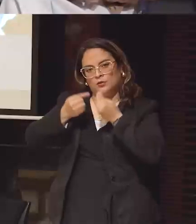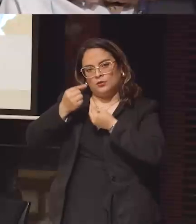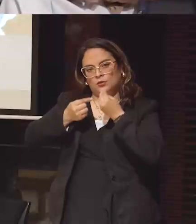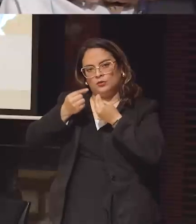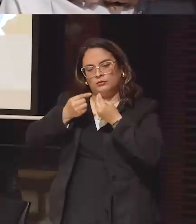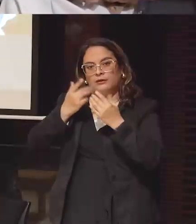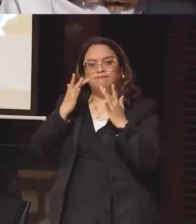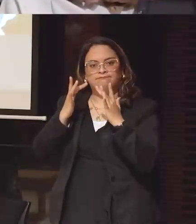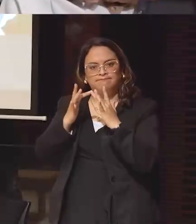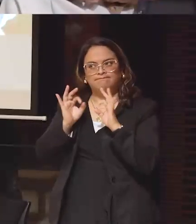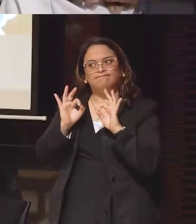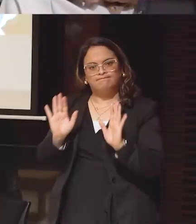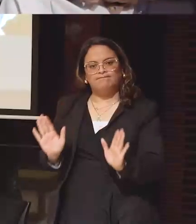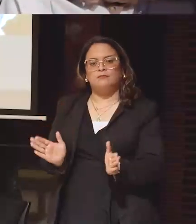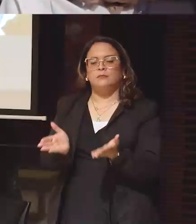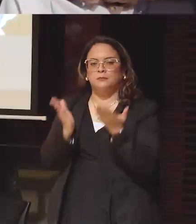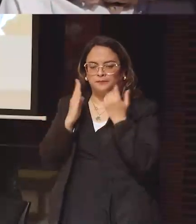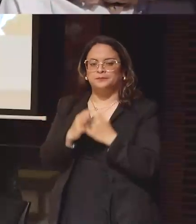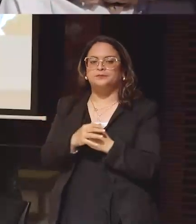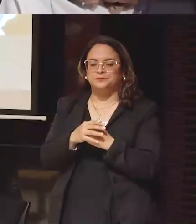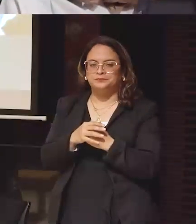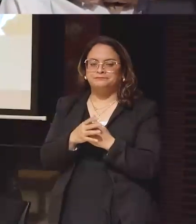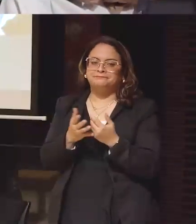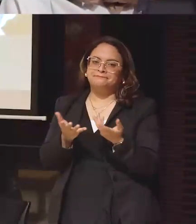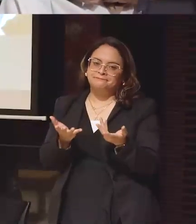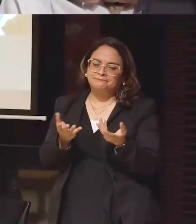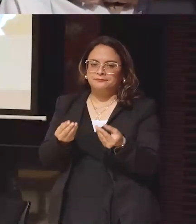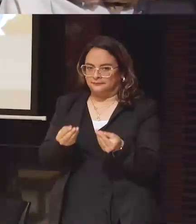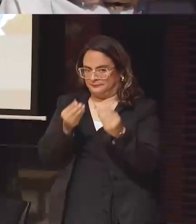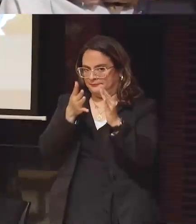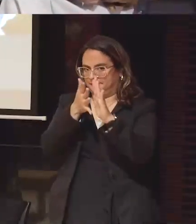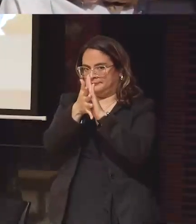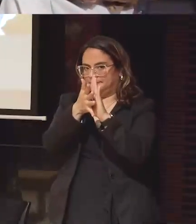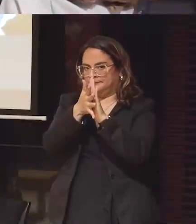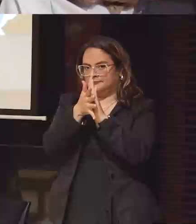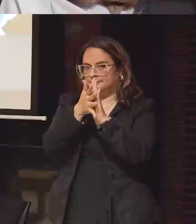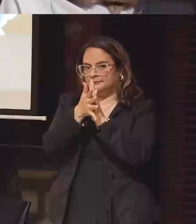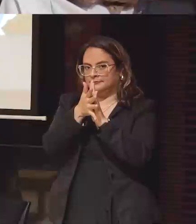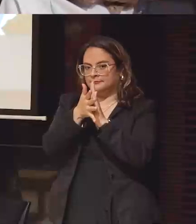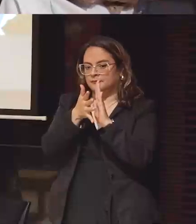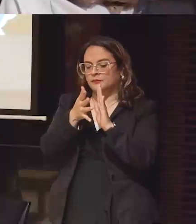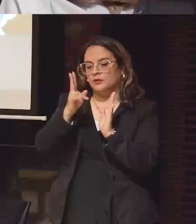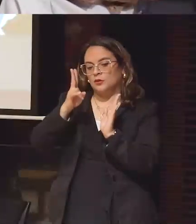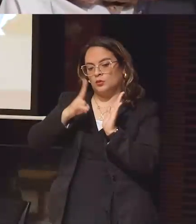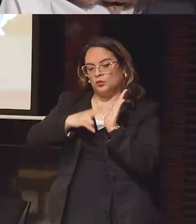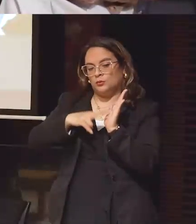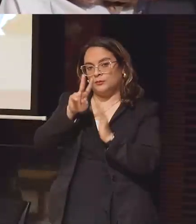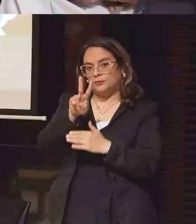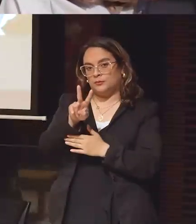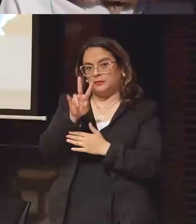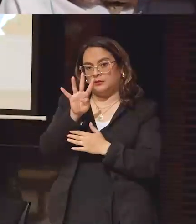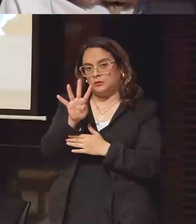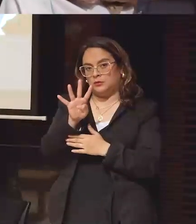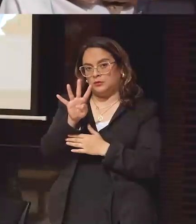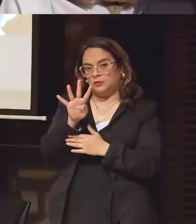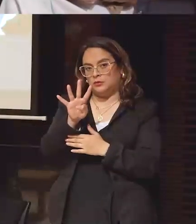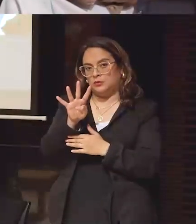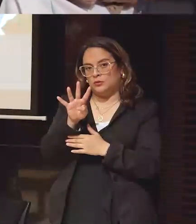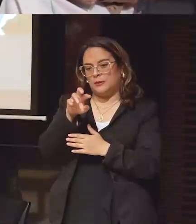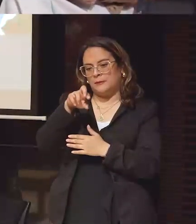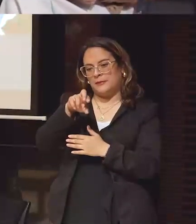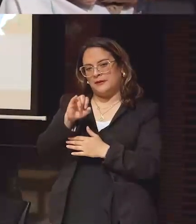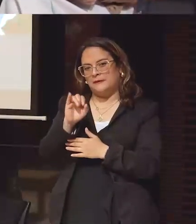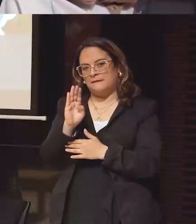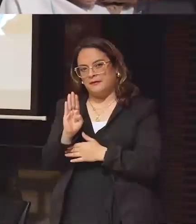estos espacios. Esto sin olvidar un dato importante, y es que para hablar, por ejemplo, del 2024, el Producto Interno Bruto